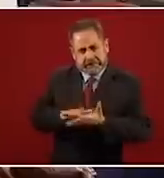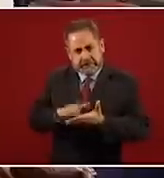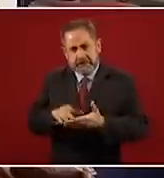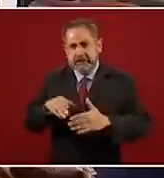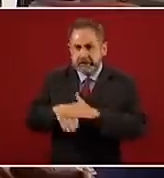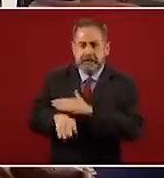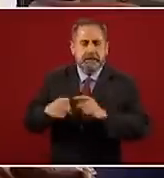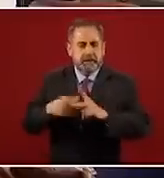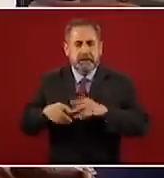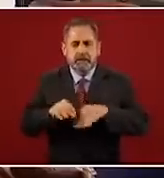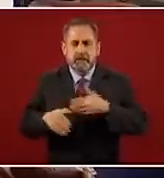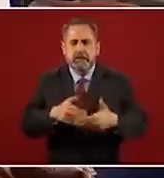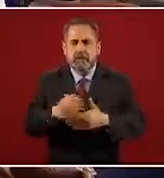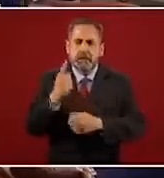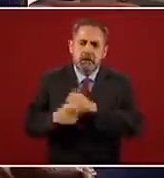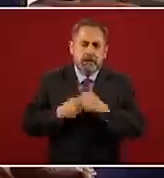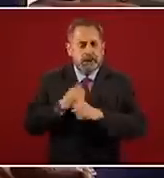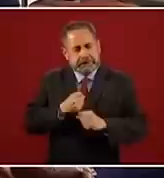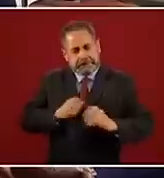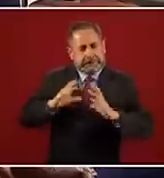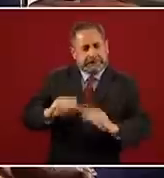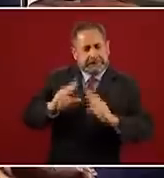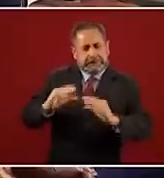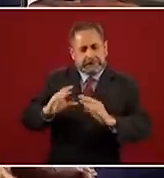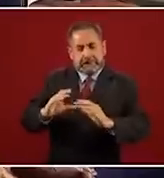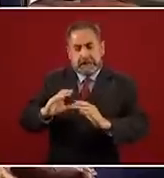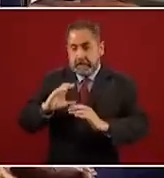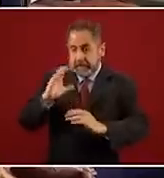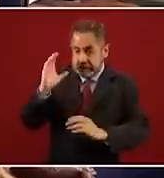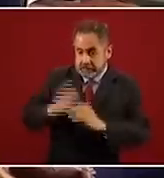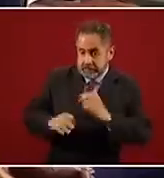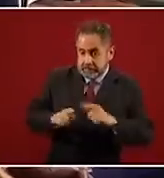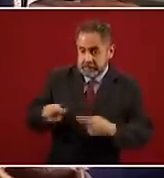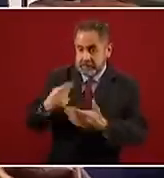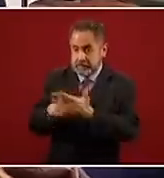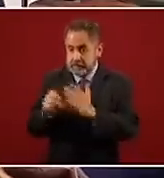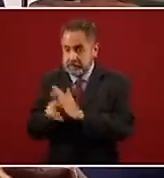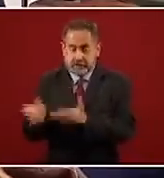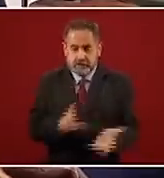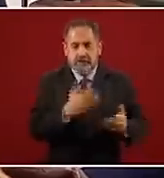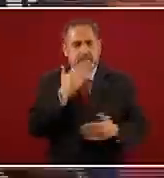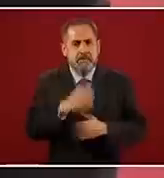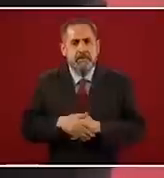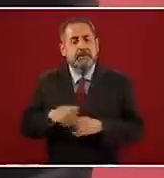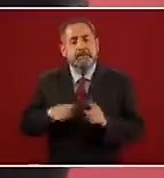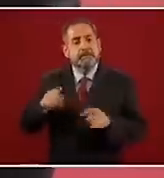colocando, después del año de capacitación, pues ya avanzamos. En el caso del